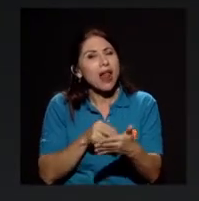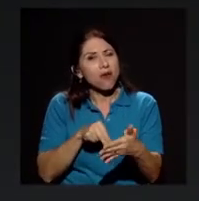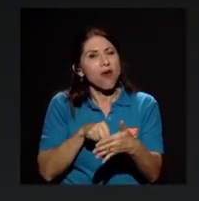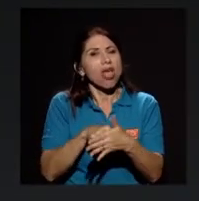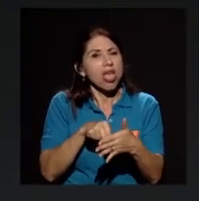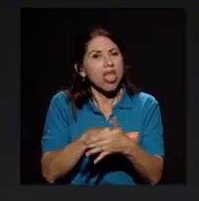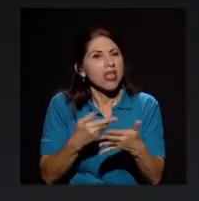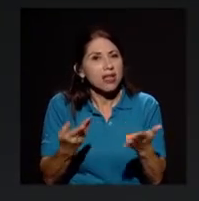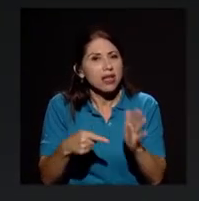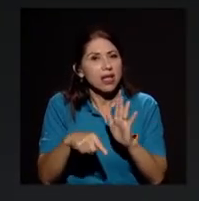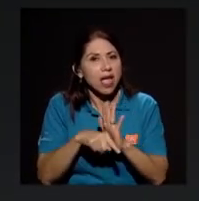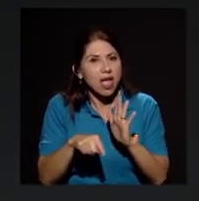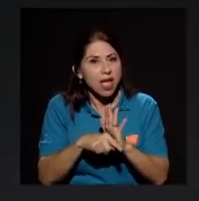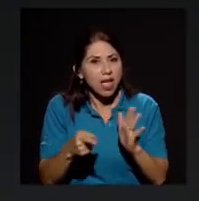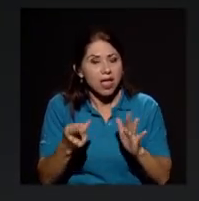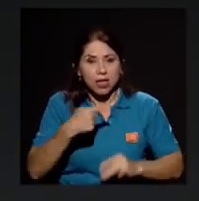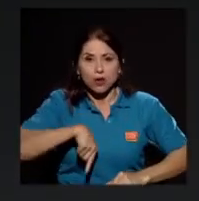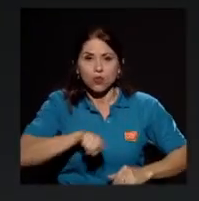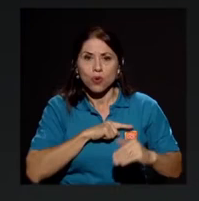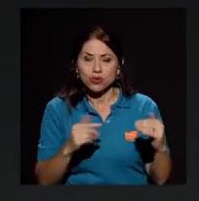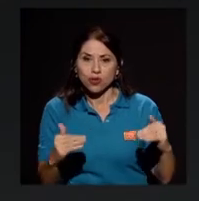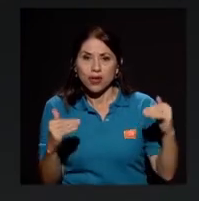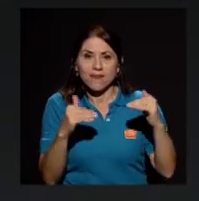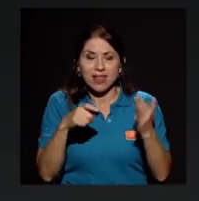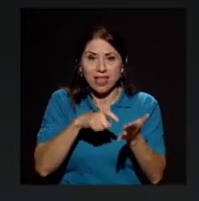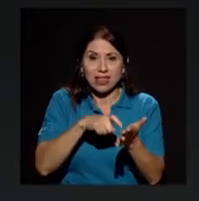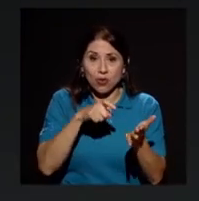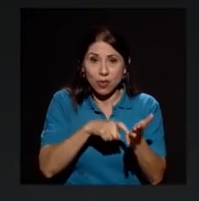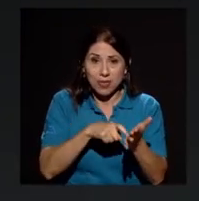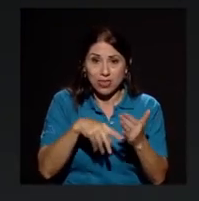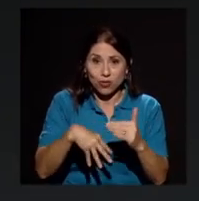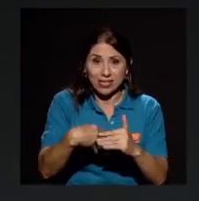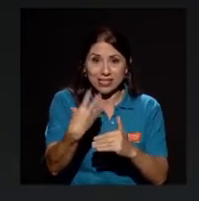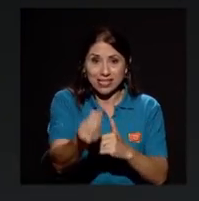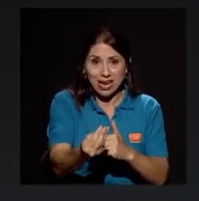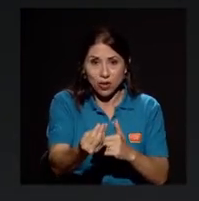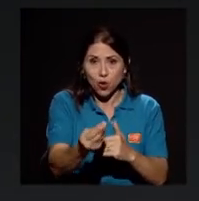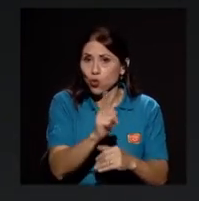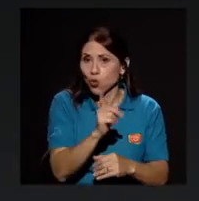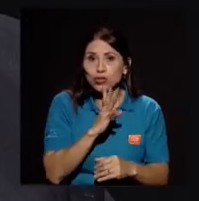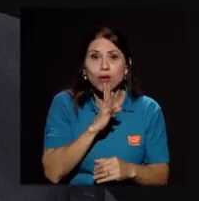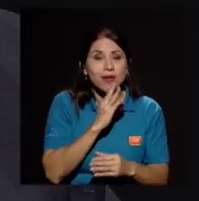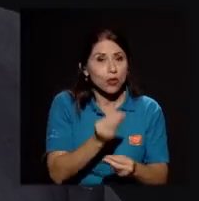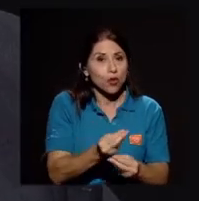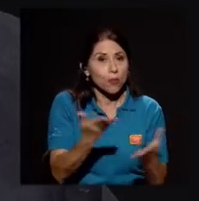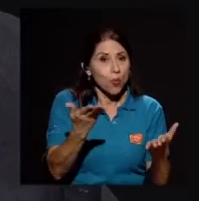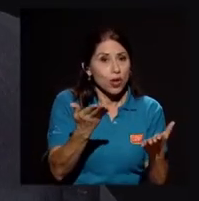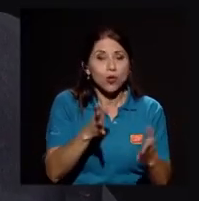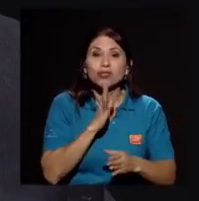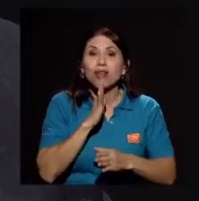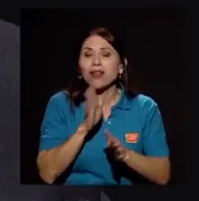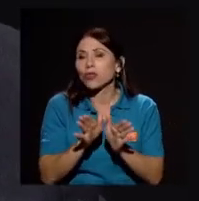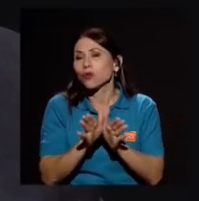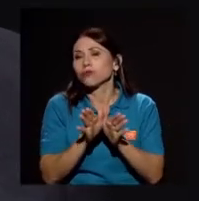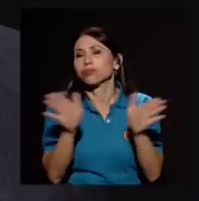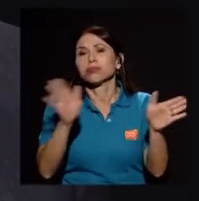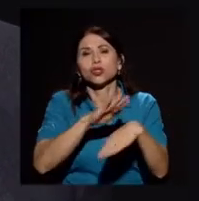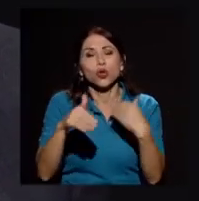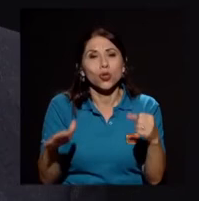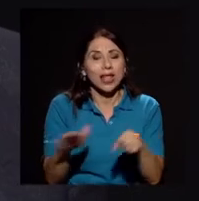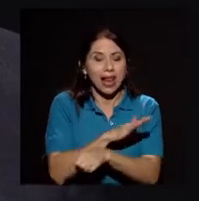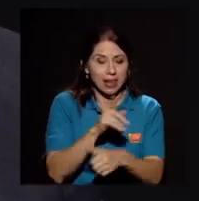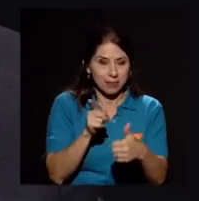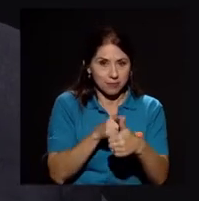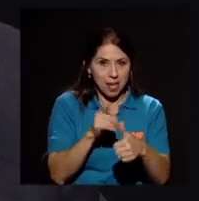es el hecho de que nuestro nivel de endeudamiento externo y no hablo del público sino hablo del total que eso incluye bancos e incluye el sector